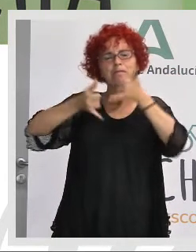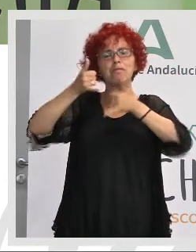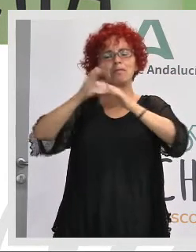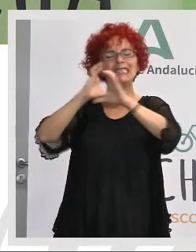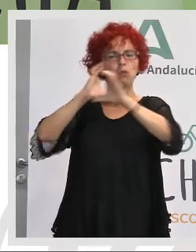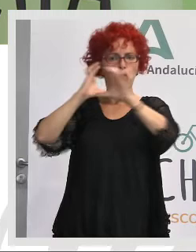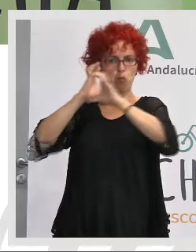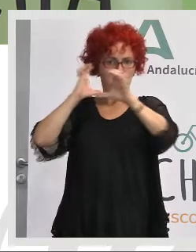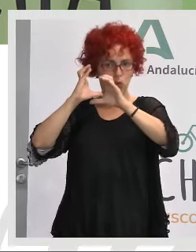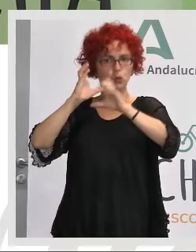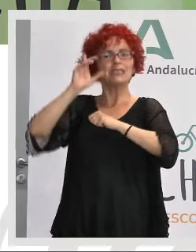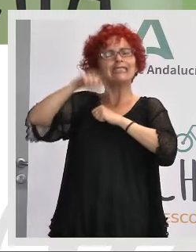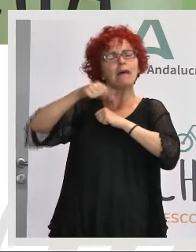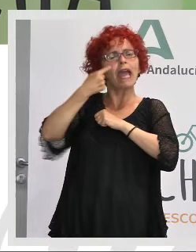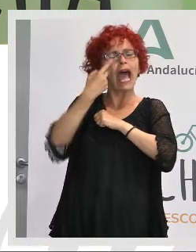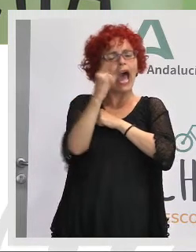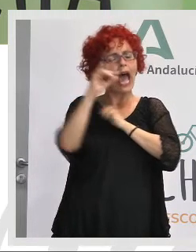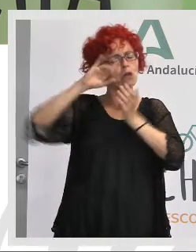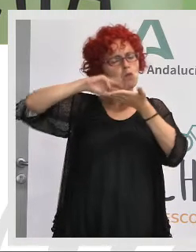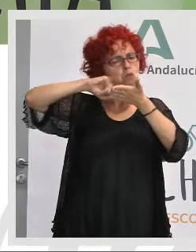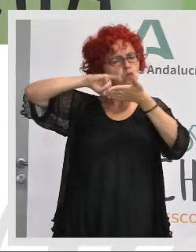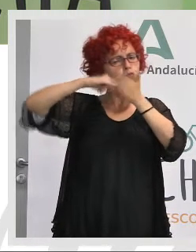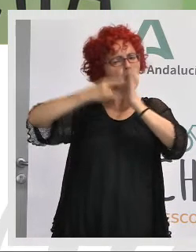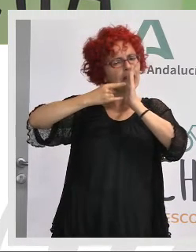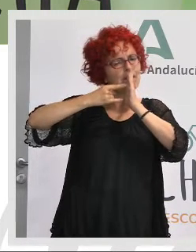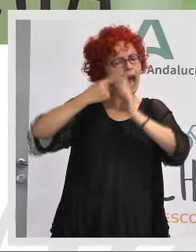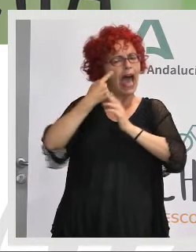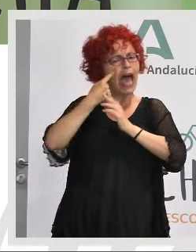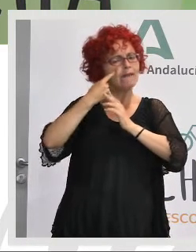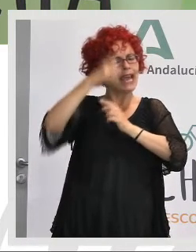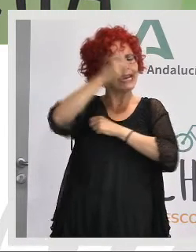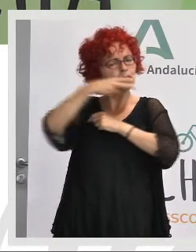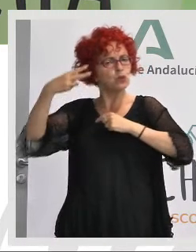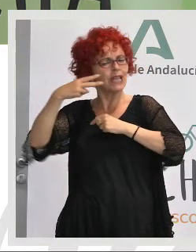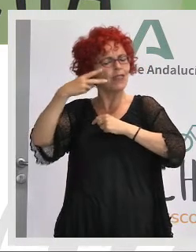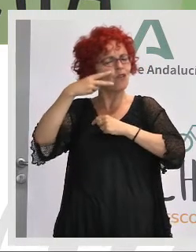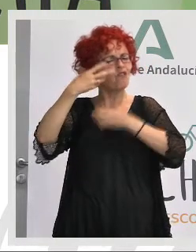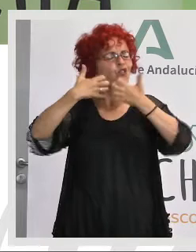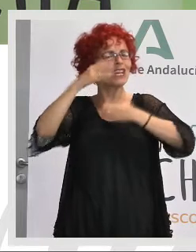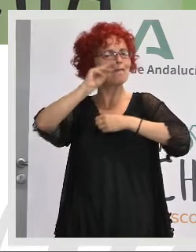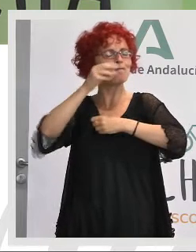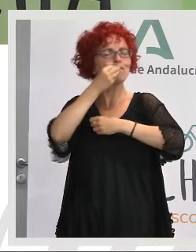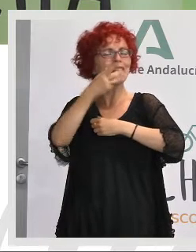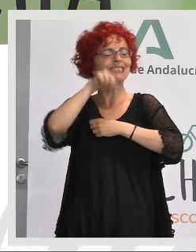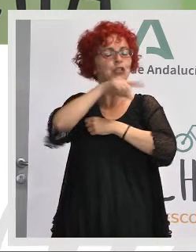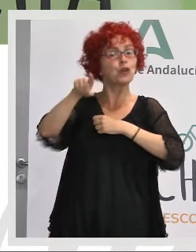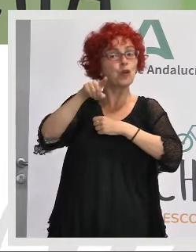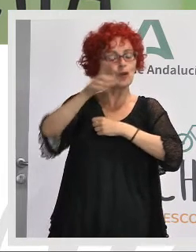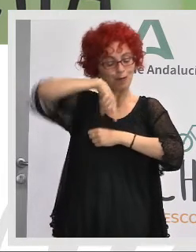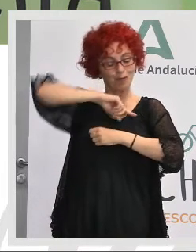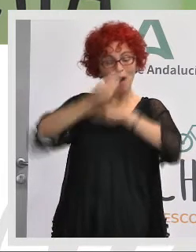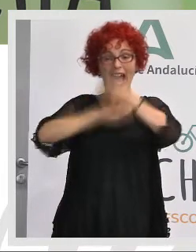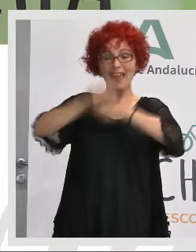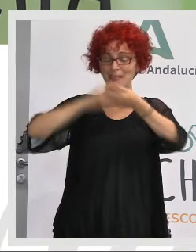analizar los resultados de la campaña. El lema de este proyecto es Con la bici en los talones, y